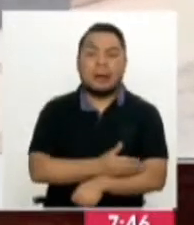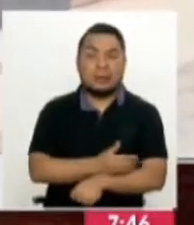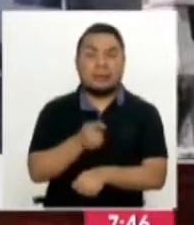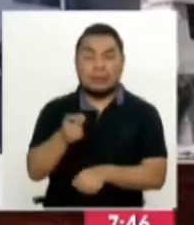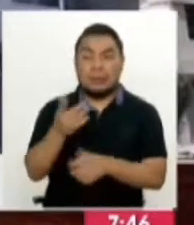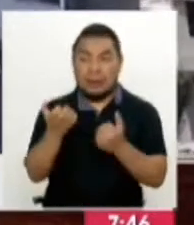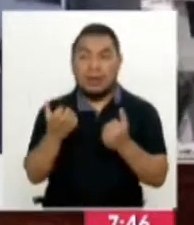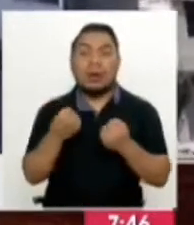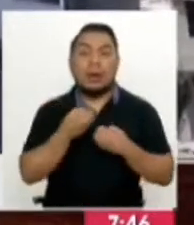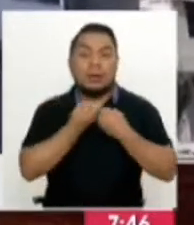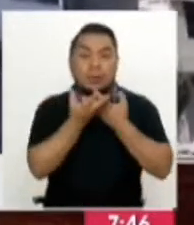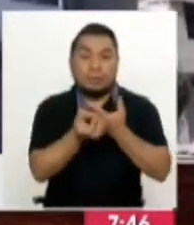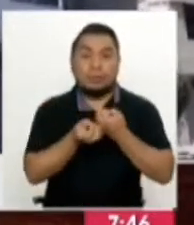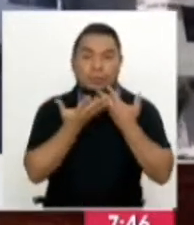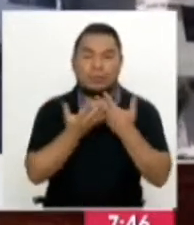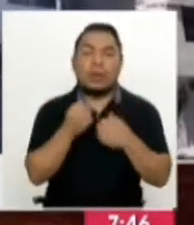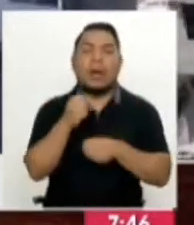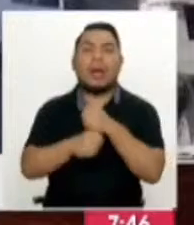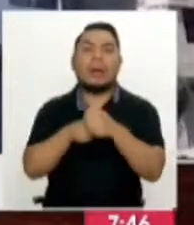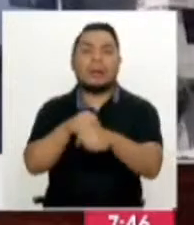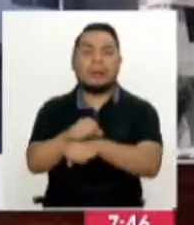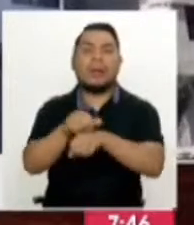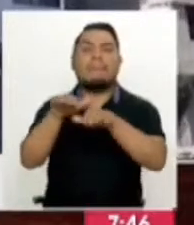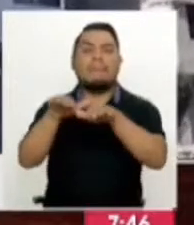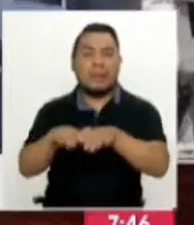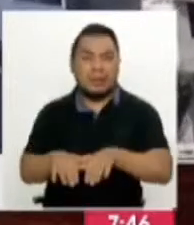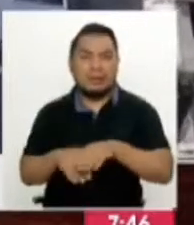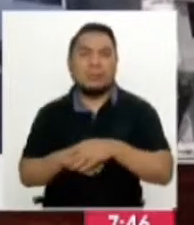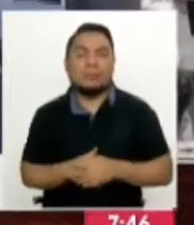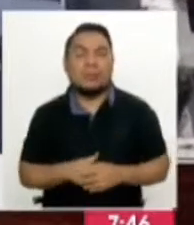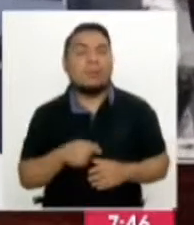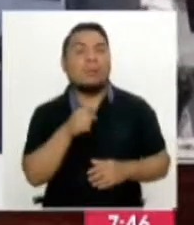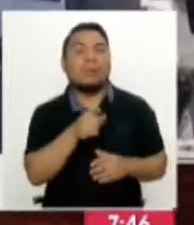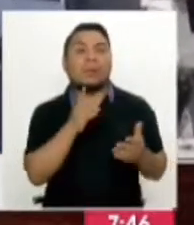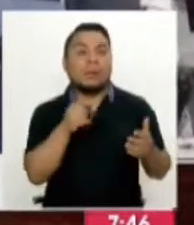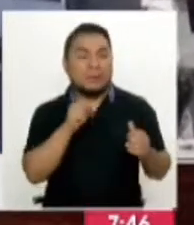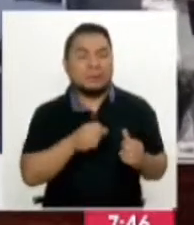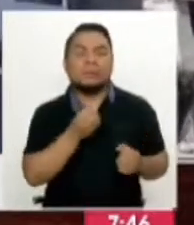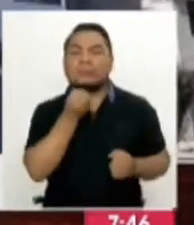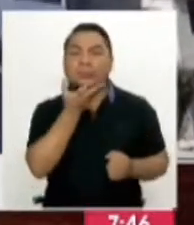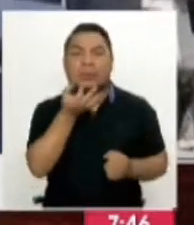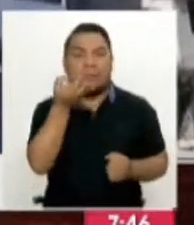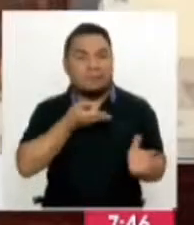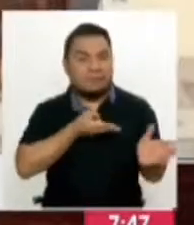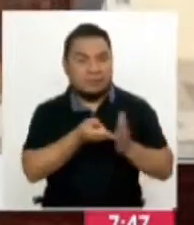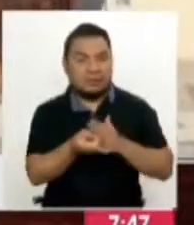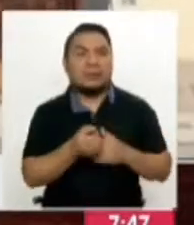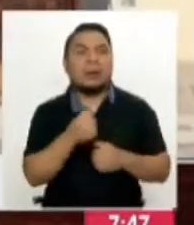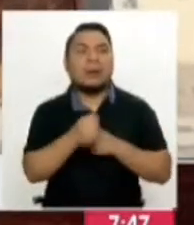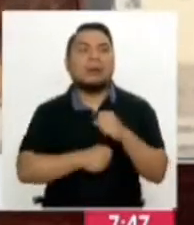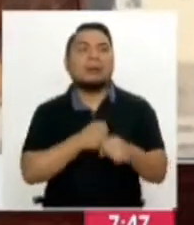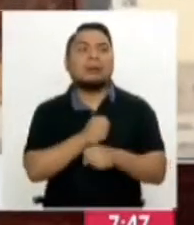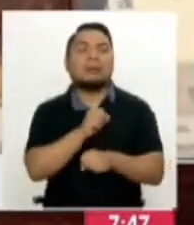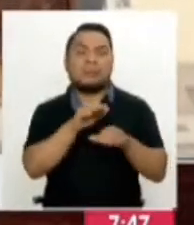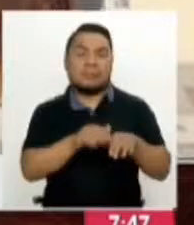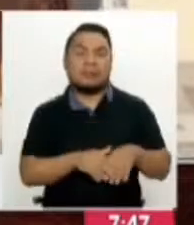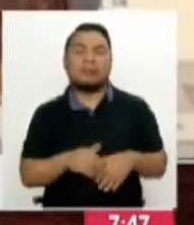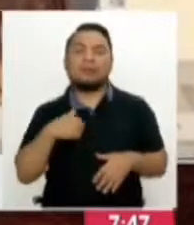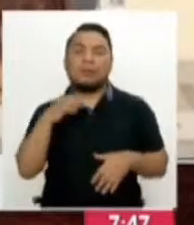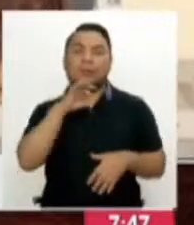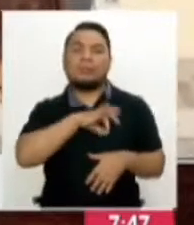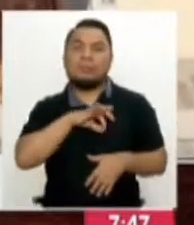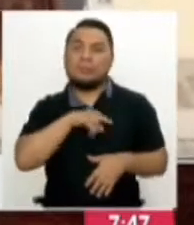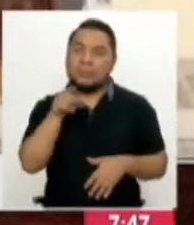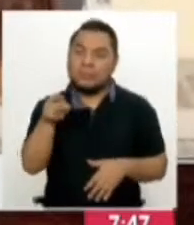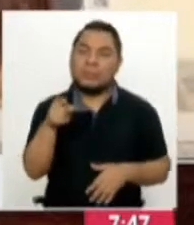que desean acogerse a la colaboración eficaz o lo que se denomina como confesión sincera. Quiero aprovechar esta conversación con usted